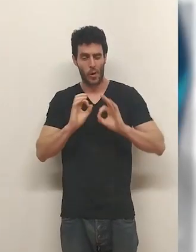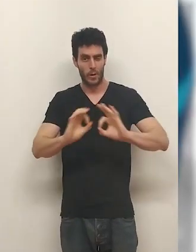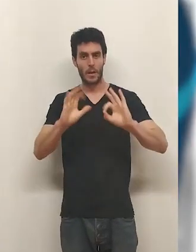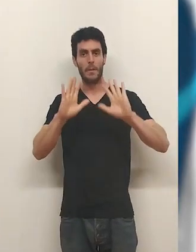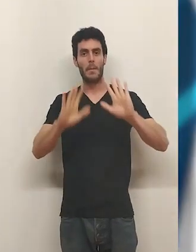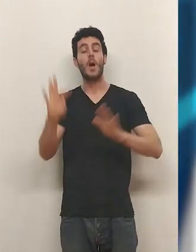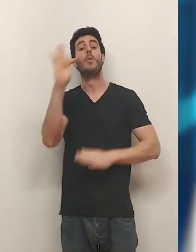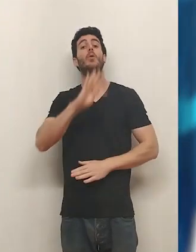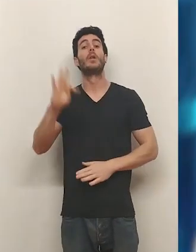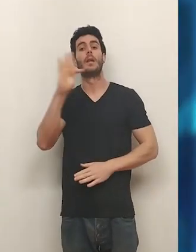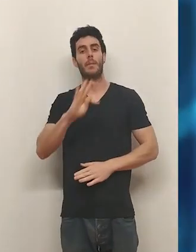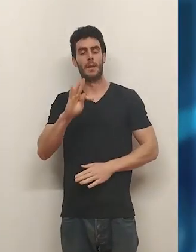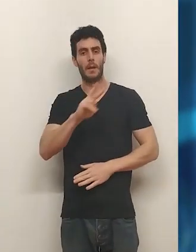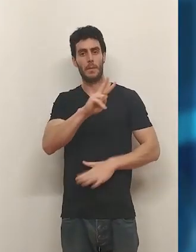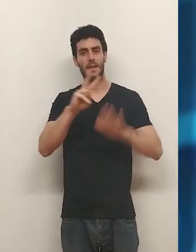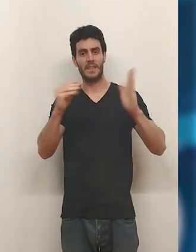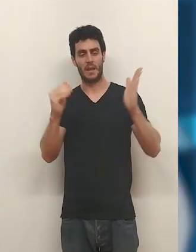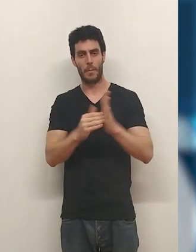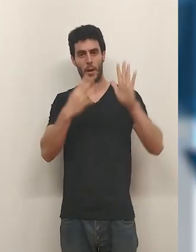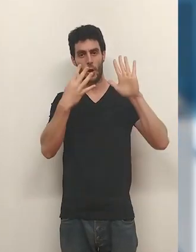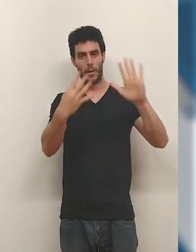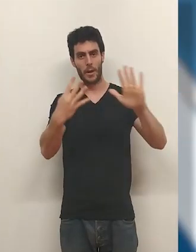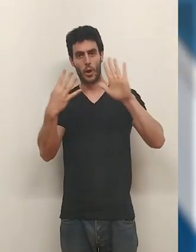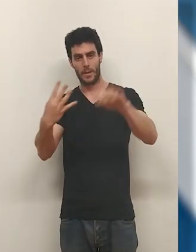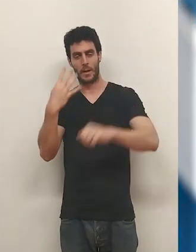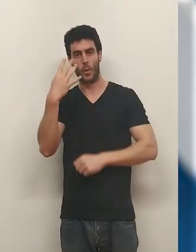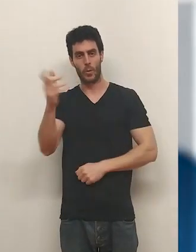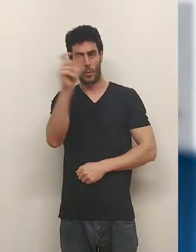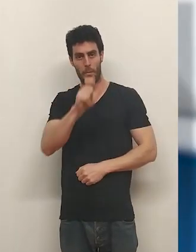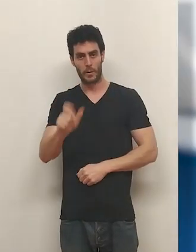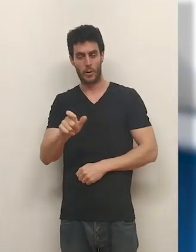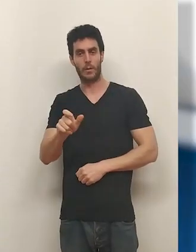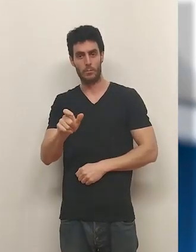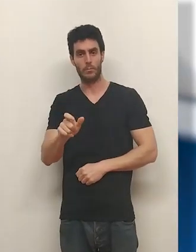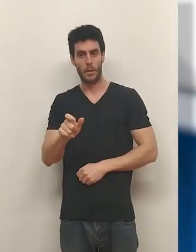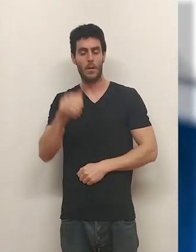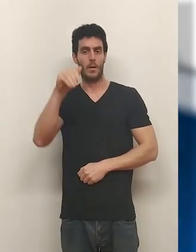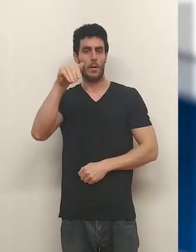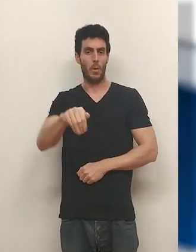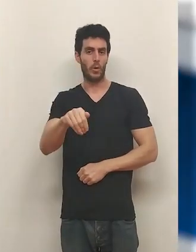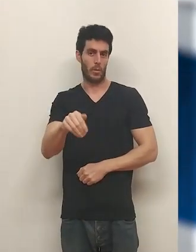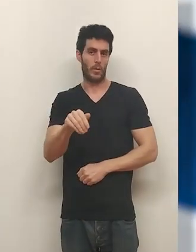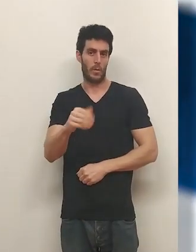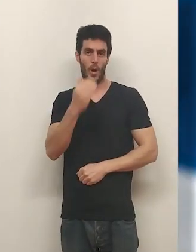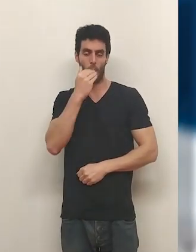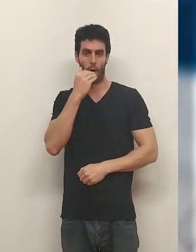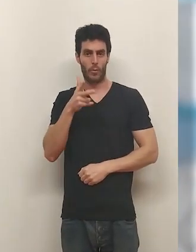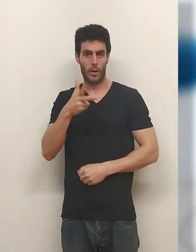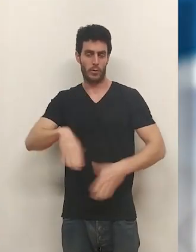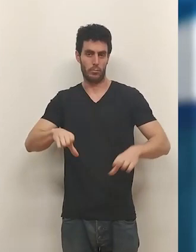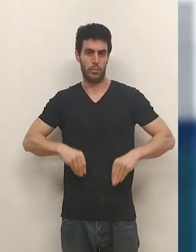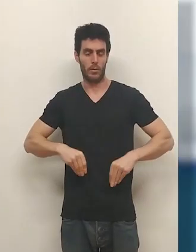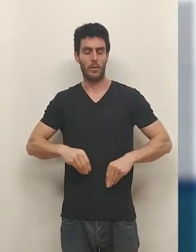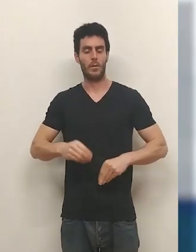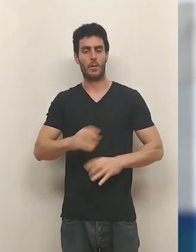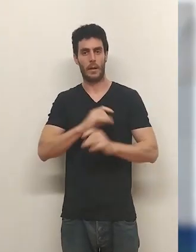Concretamente. Pero hipotéticamente asciende a 27.994 personas que ejercerán el derecho de voto por correo. Supone, como os